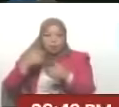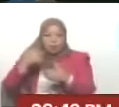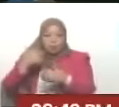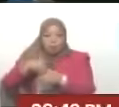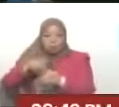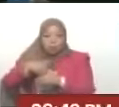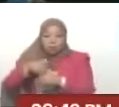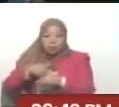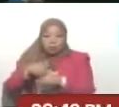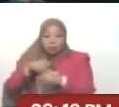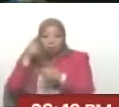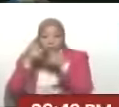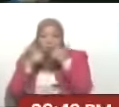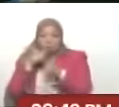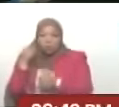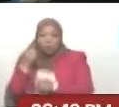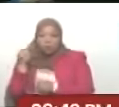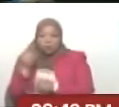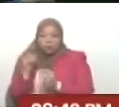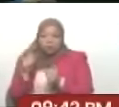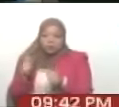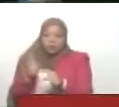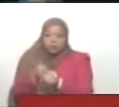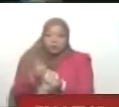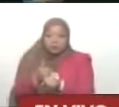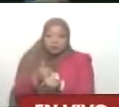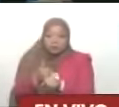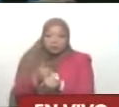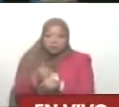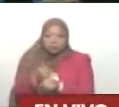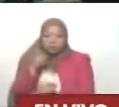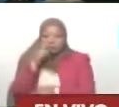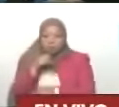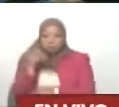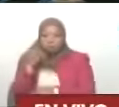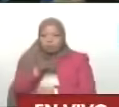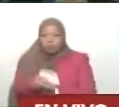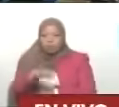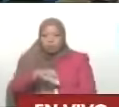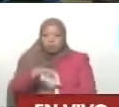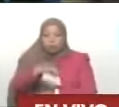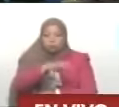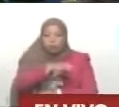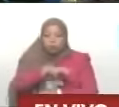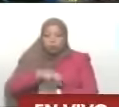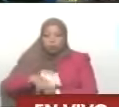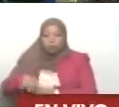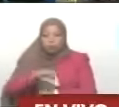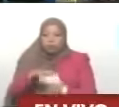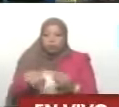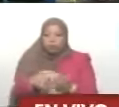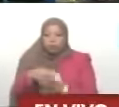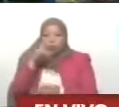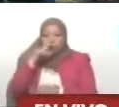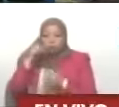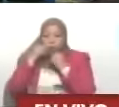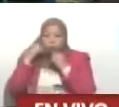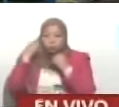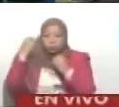Ustedes eran chamitos, estaban naciendo, cuando estos andaban recorriendo el país entero en aquella